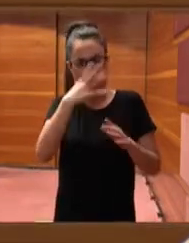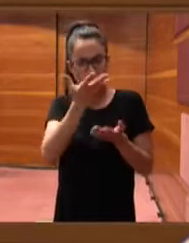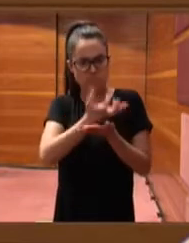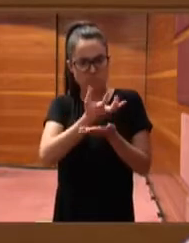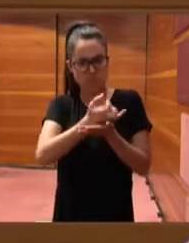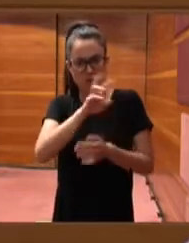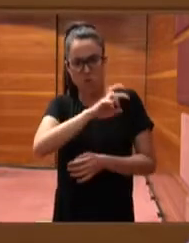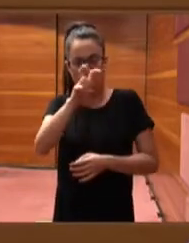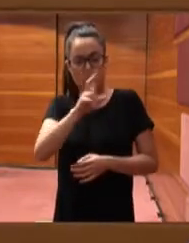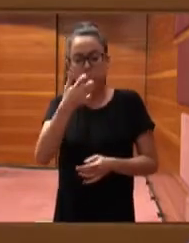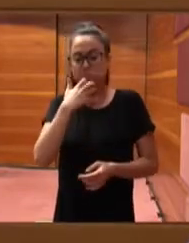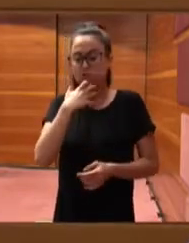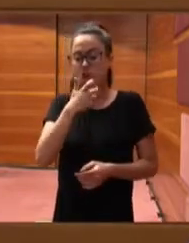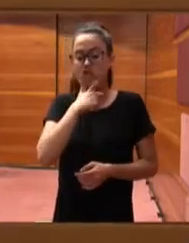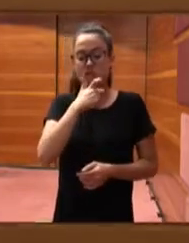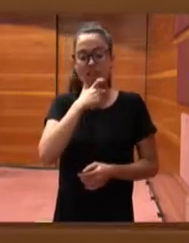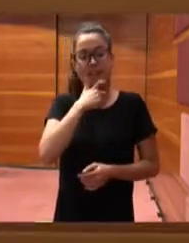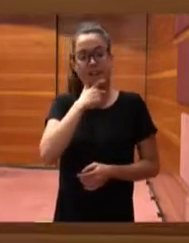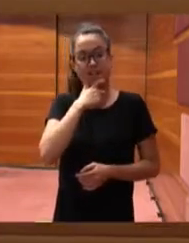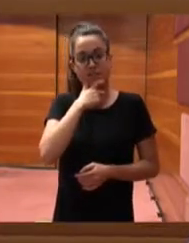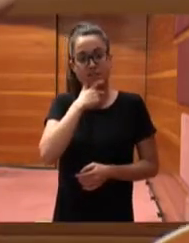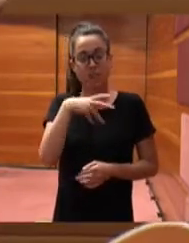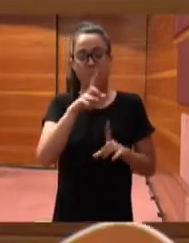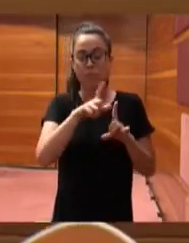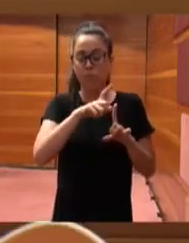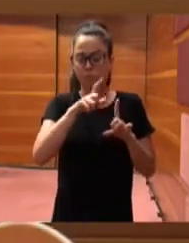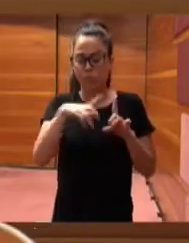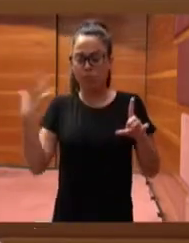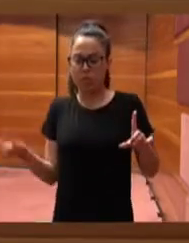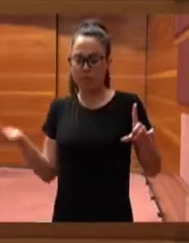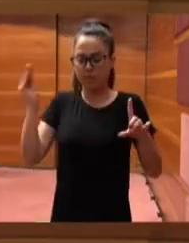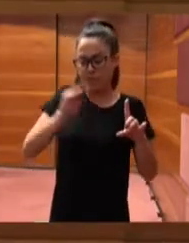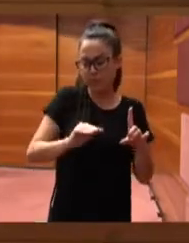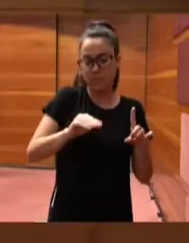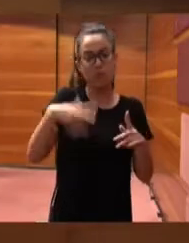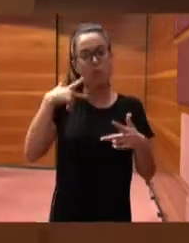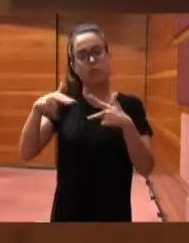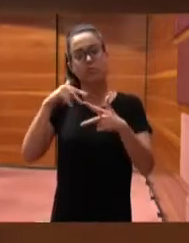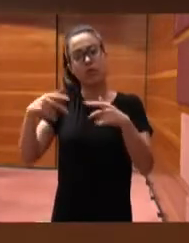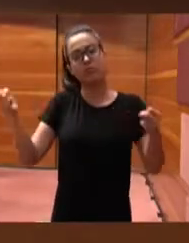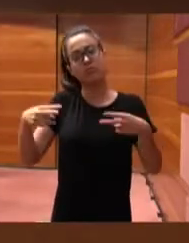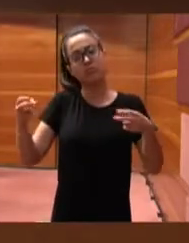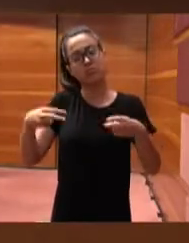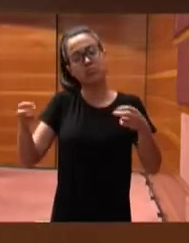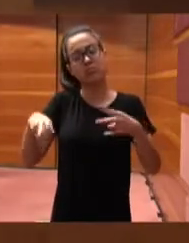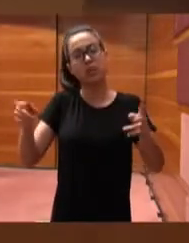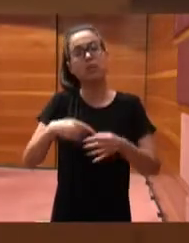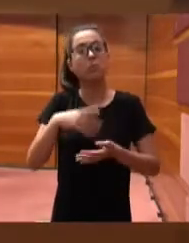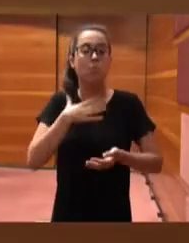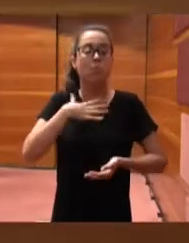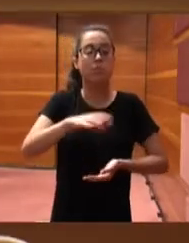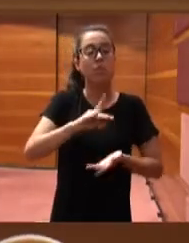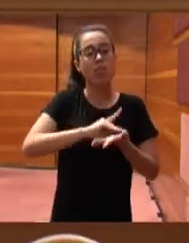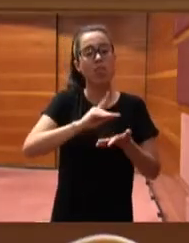inglés, lo incorpora y me los propone para ver una película en inglés con subtítulos en euskera. También puede ser un dato, ¿eh? O sea, cuando pienses